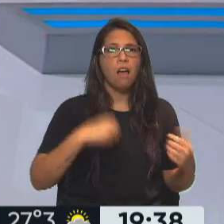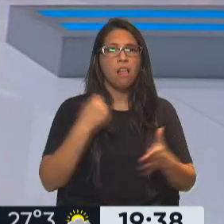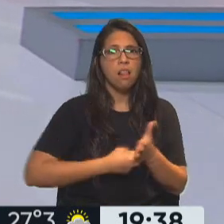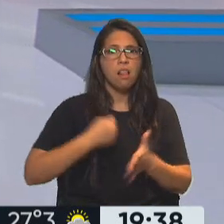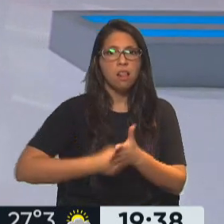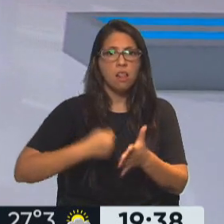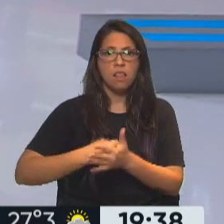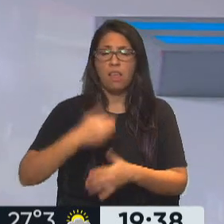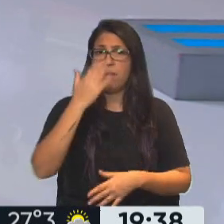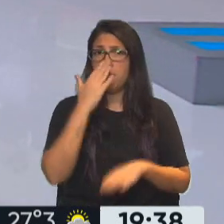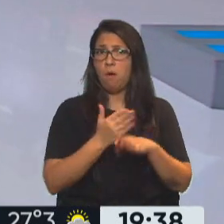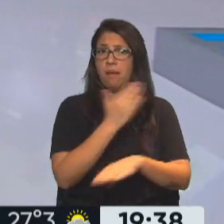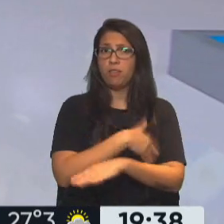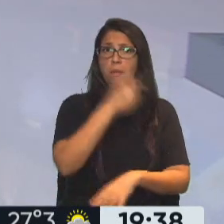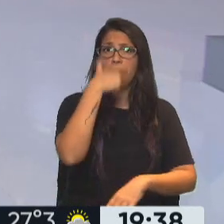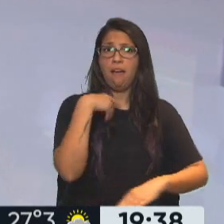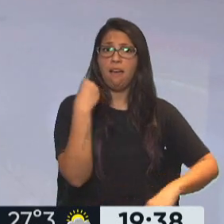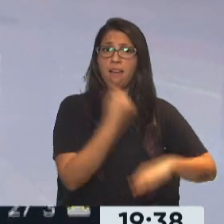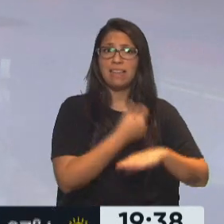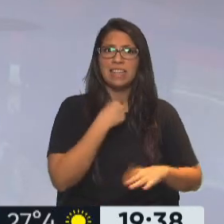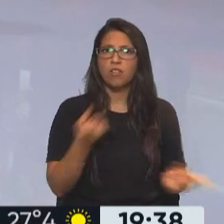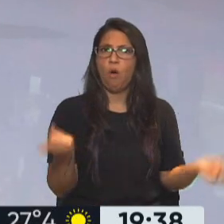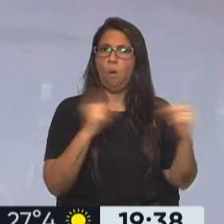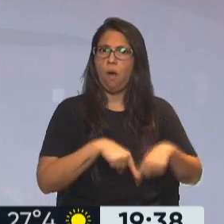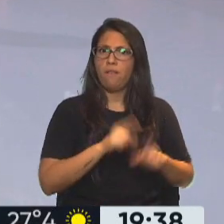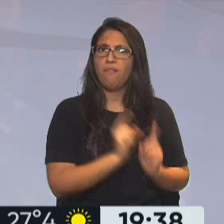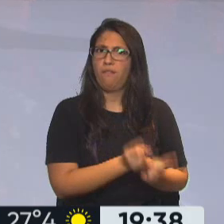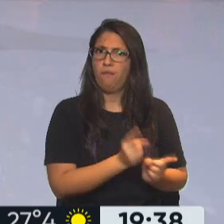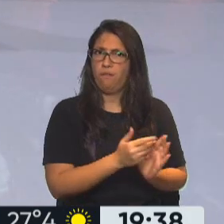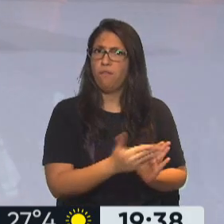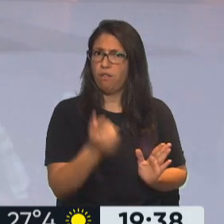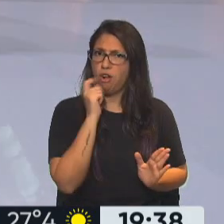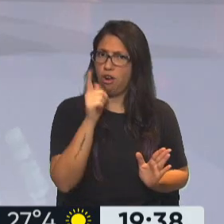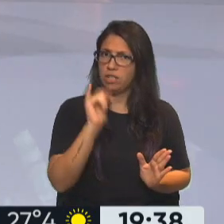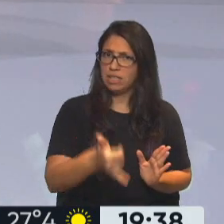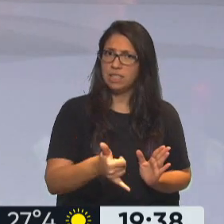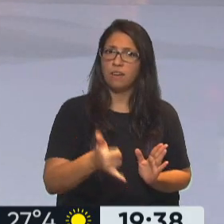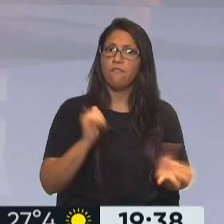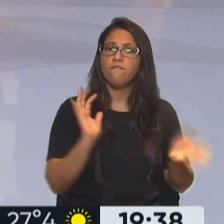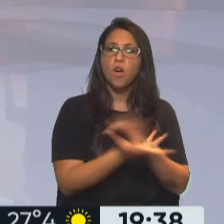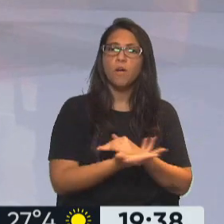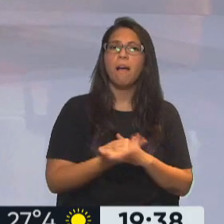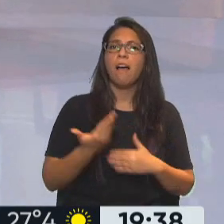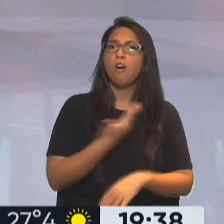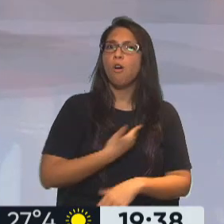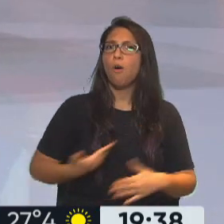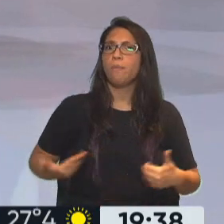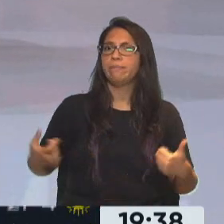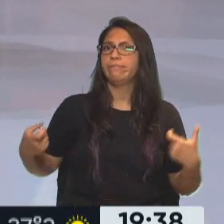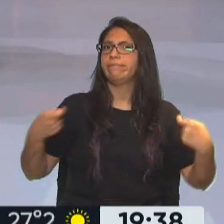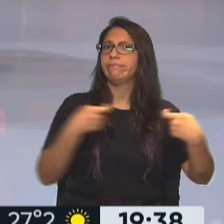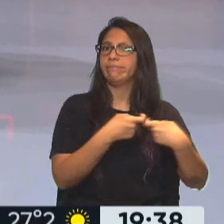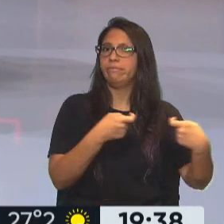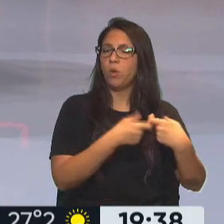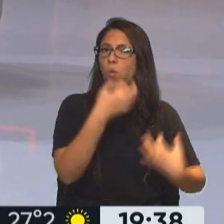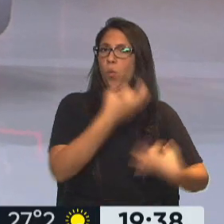Mauricio Macri, esta corte de la que hablamos, lo intentó instalar, y lo hizo, vaya si pudo, a través de un cogobierno del Poder Judicial, que